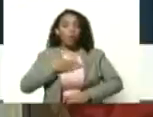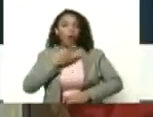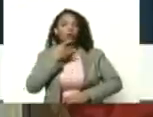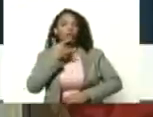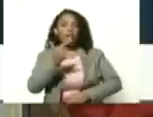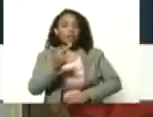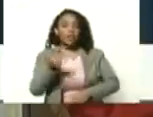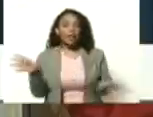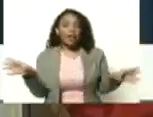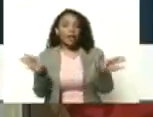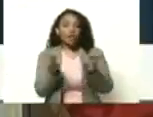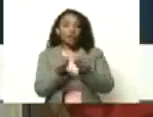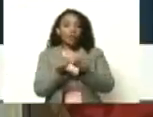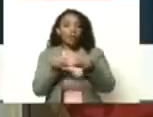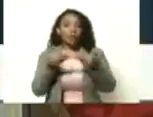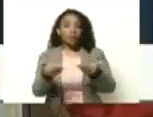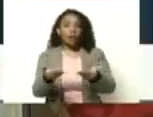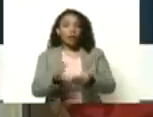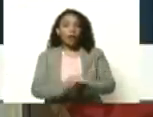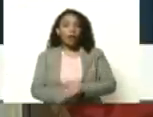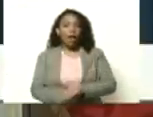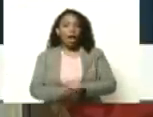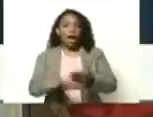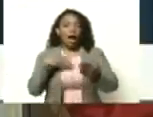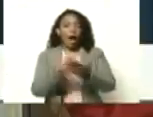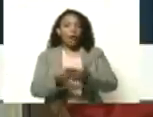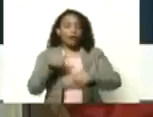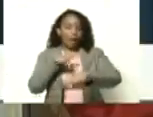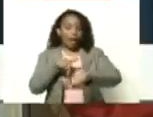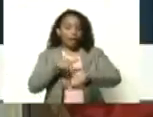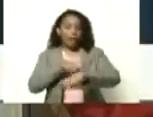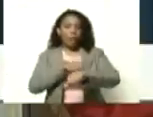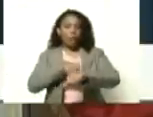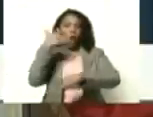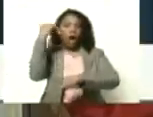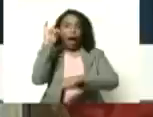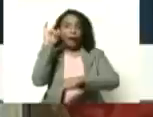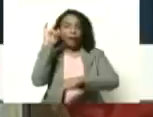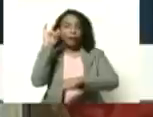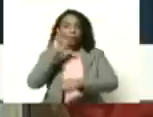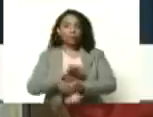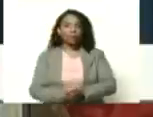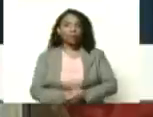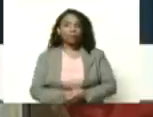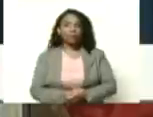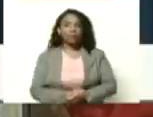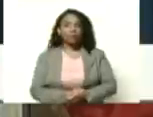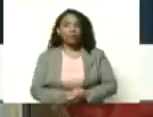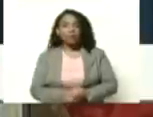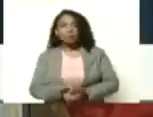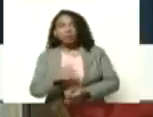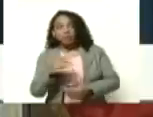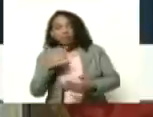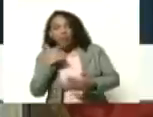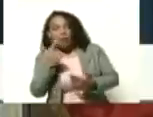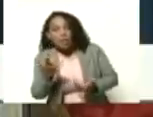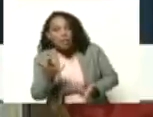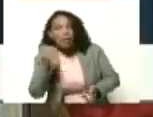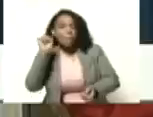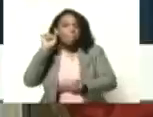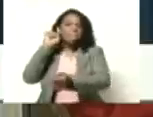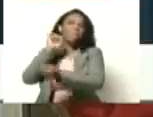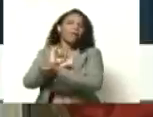resumir que a este momento tenemos la vamos a decir así aprensión